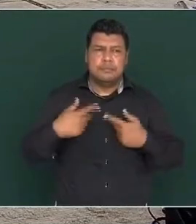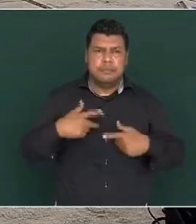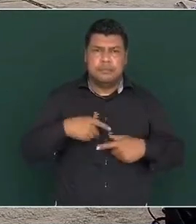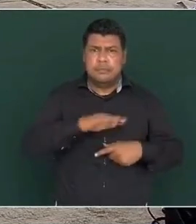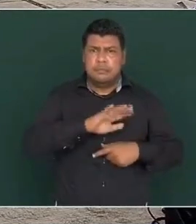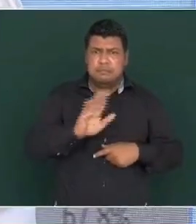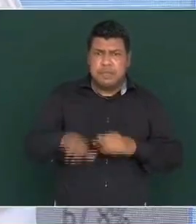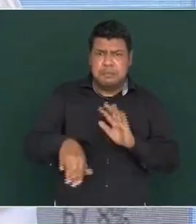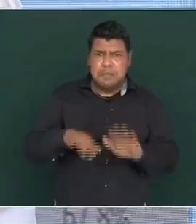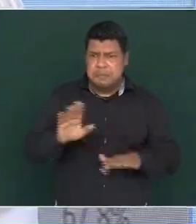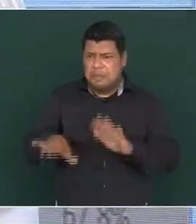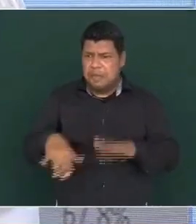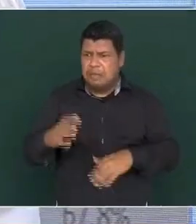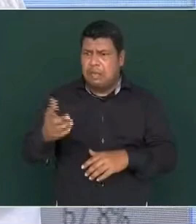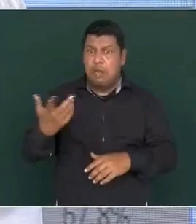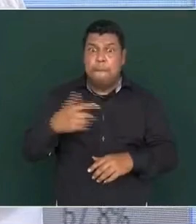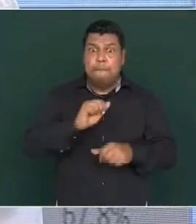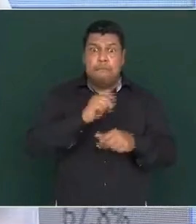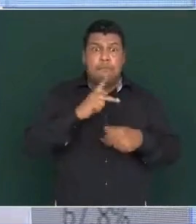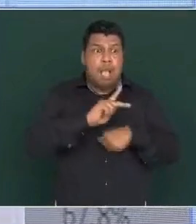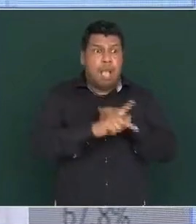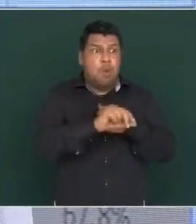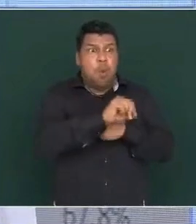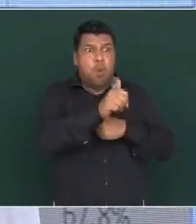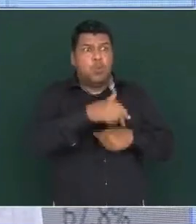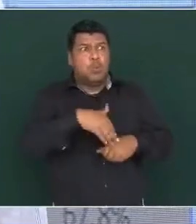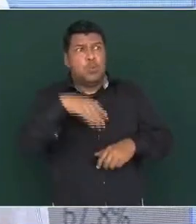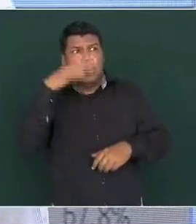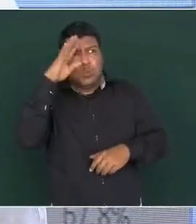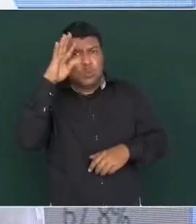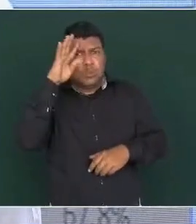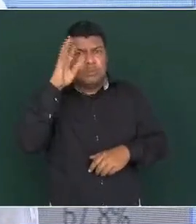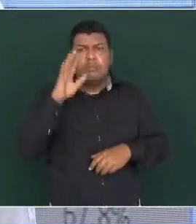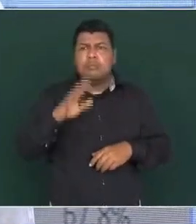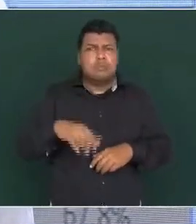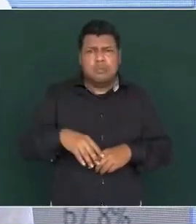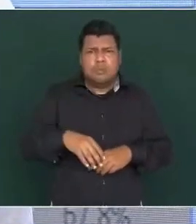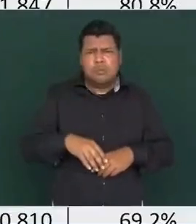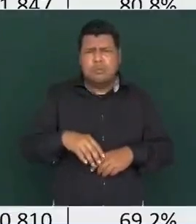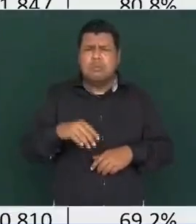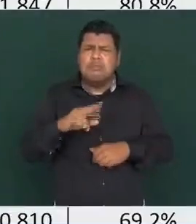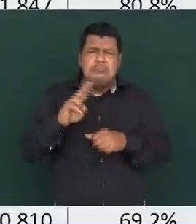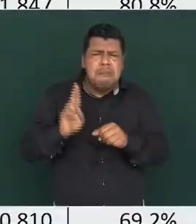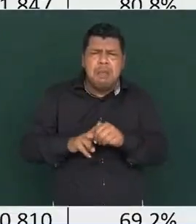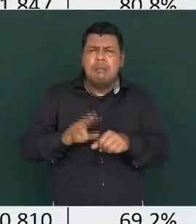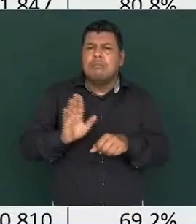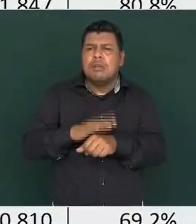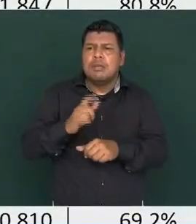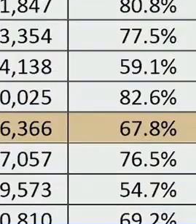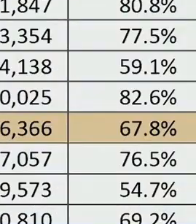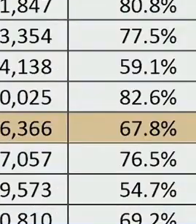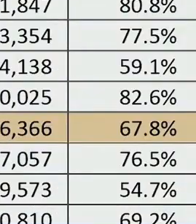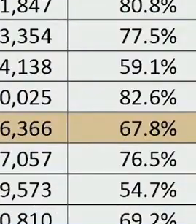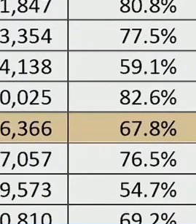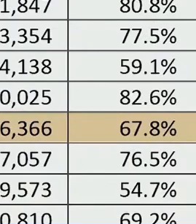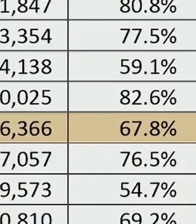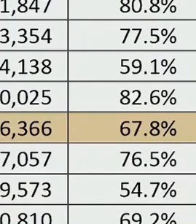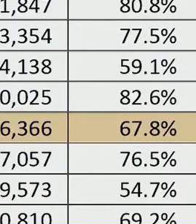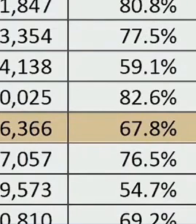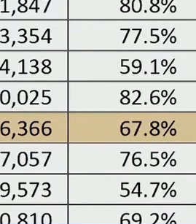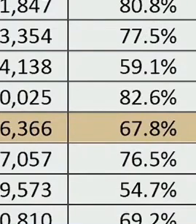fallecimientos como en otros países? Porque vacunamos a tiempo, se protegió a la